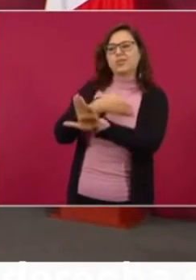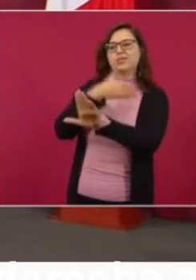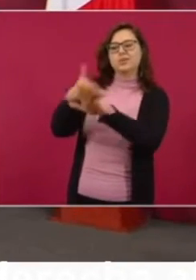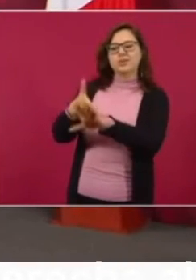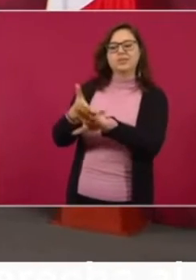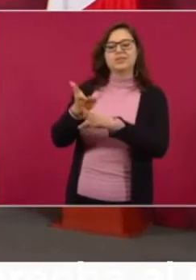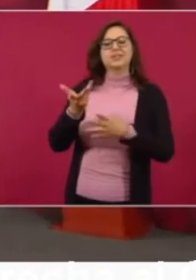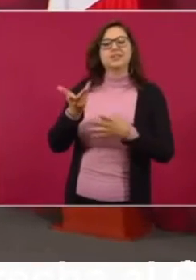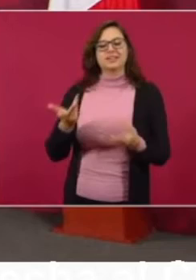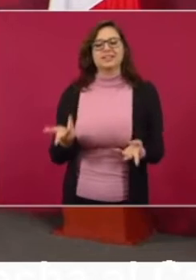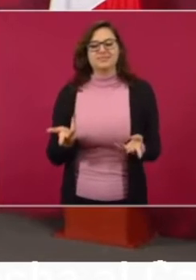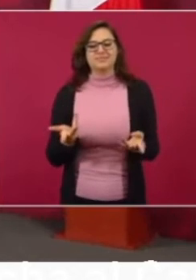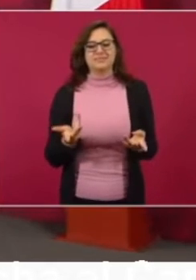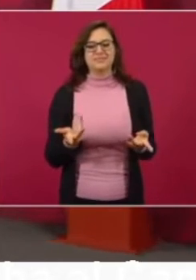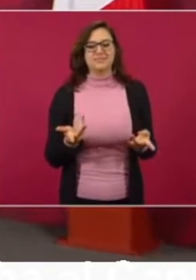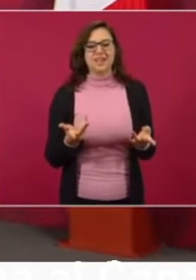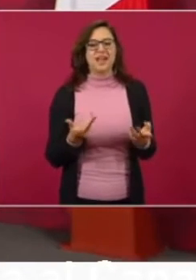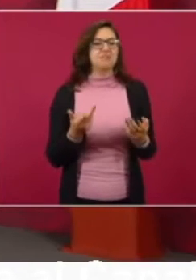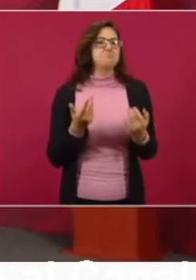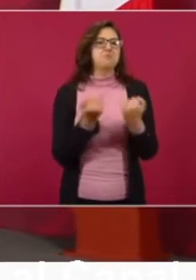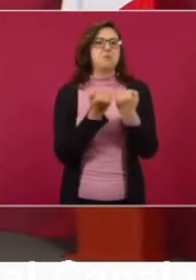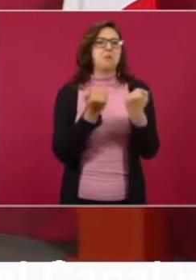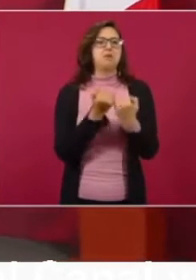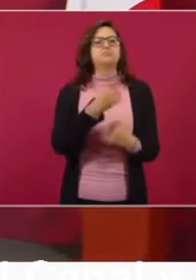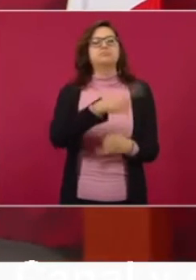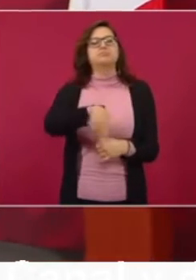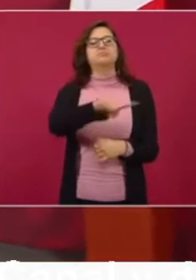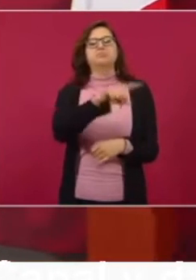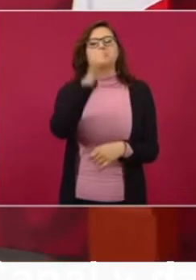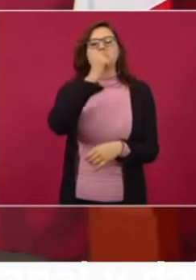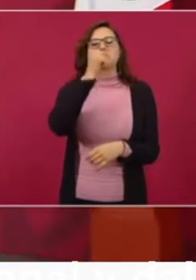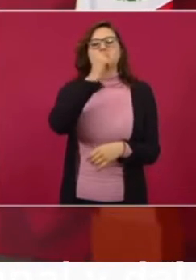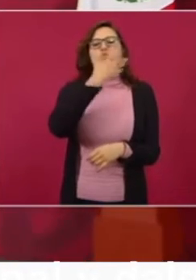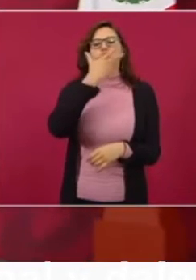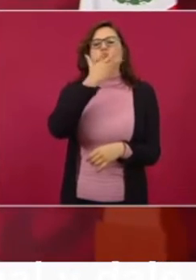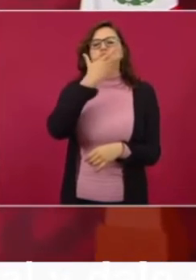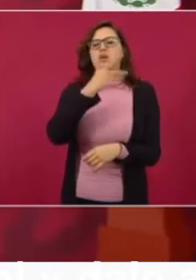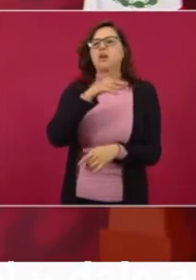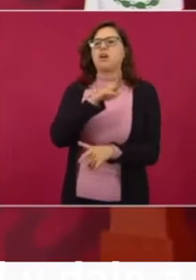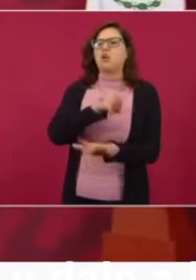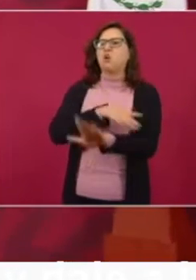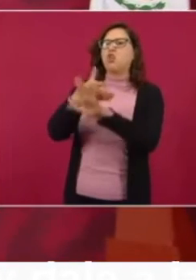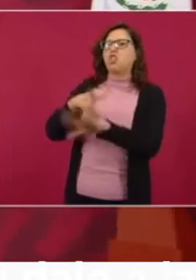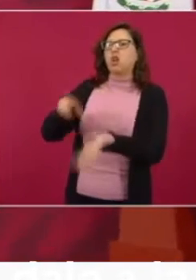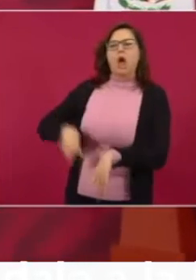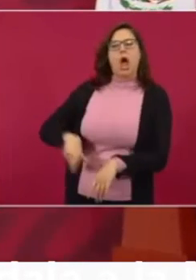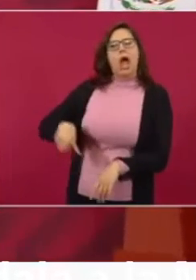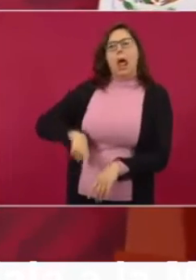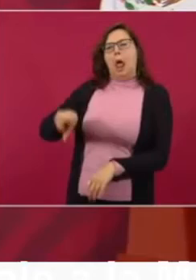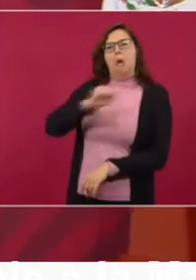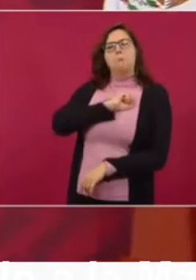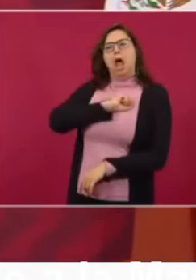es decir que no nos importan los niños y qué somos unos malvados